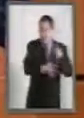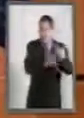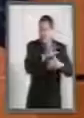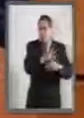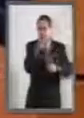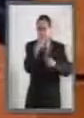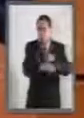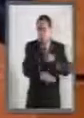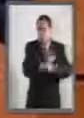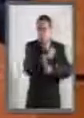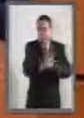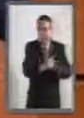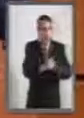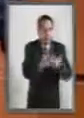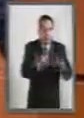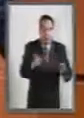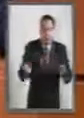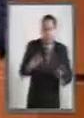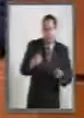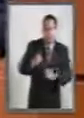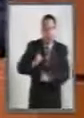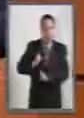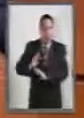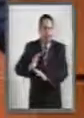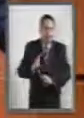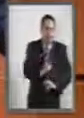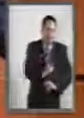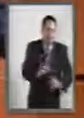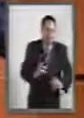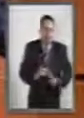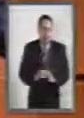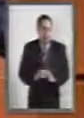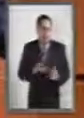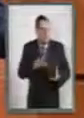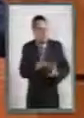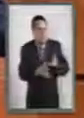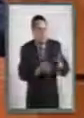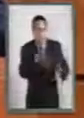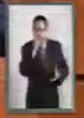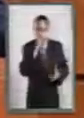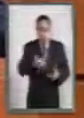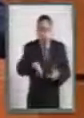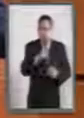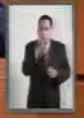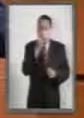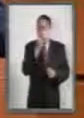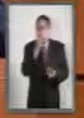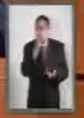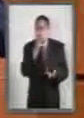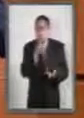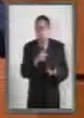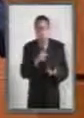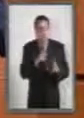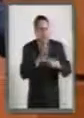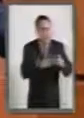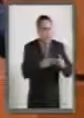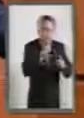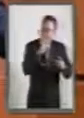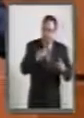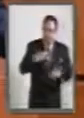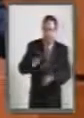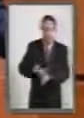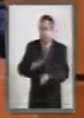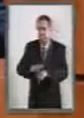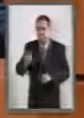país. Hemos recurrido a las Fuerzas Armadas para suplir la debilidad de nuestras instituciones policíacas y sobre